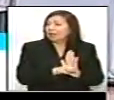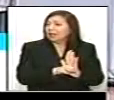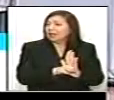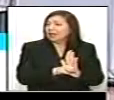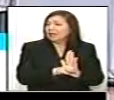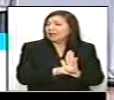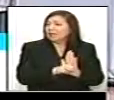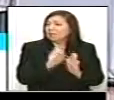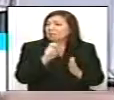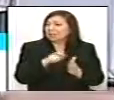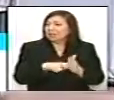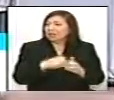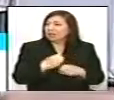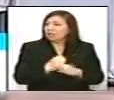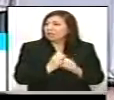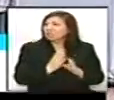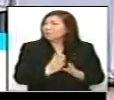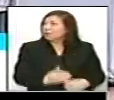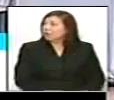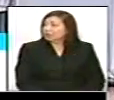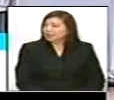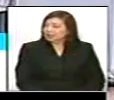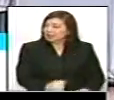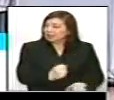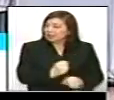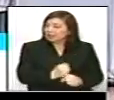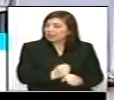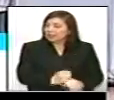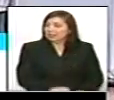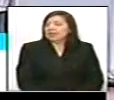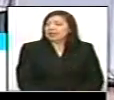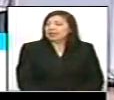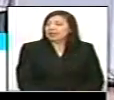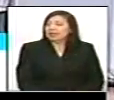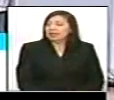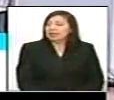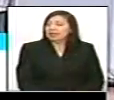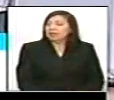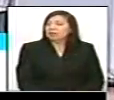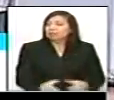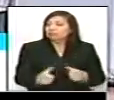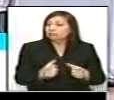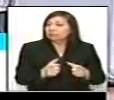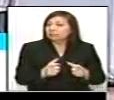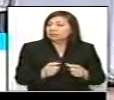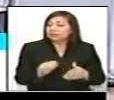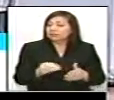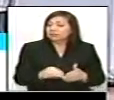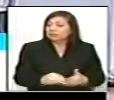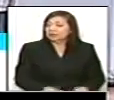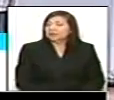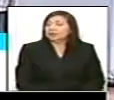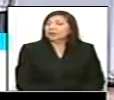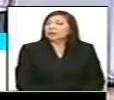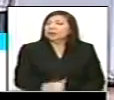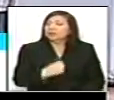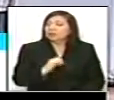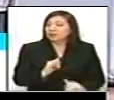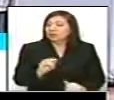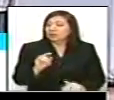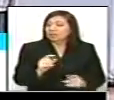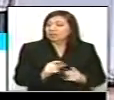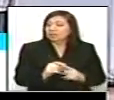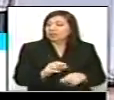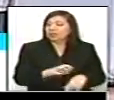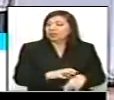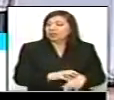aquel minero en proceso de formalización que trabajaba en la parte de la superficie de una concesión. Entonces yo le voy a dejar incluso la